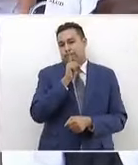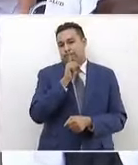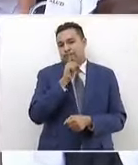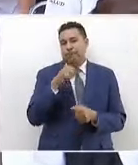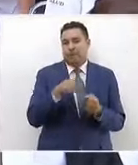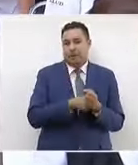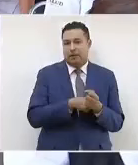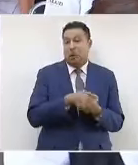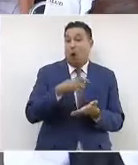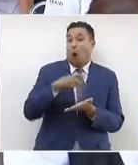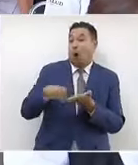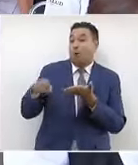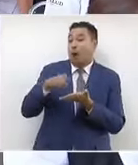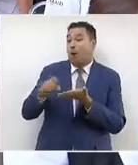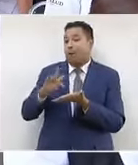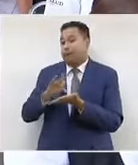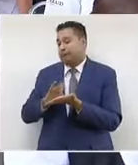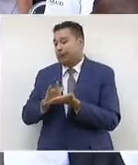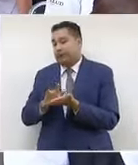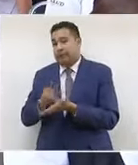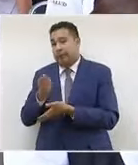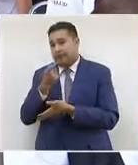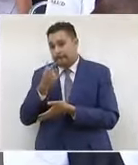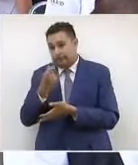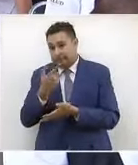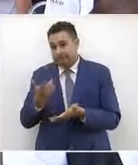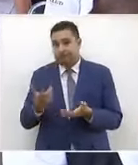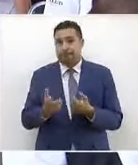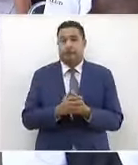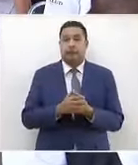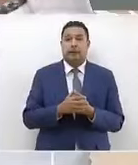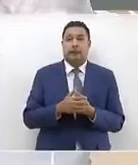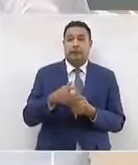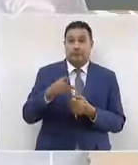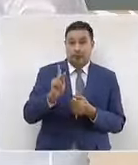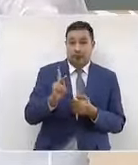sobre todo en la compra de medicamentos, pero